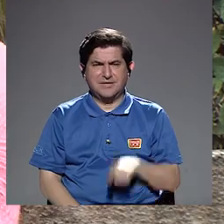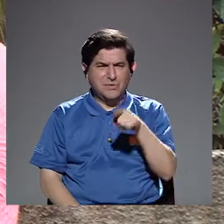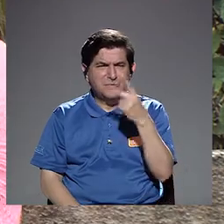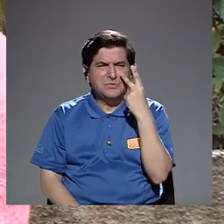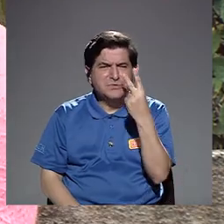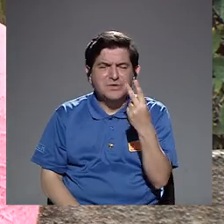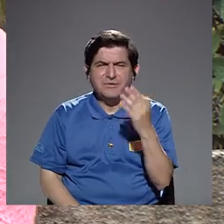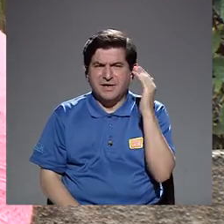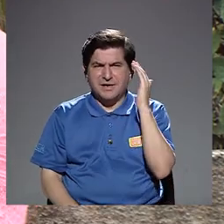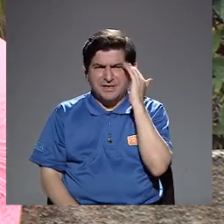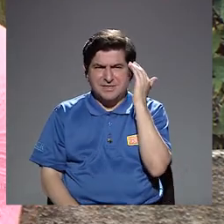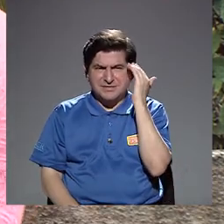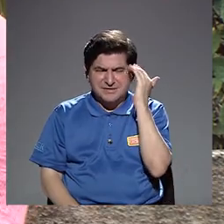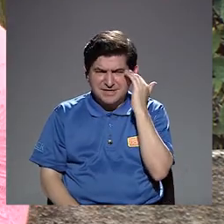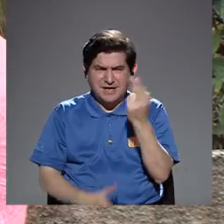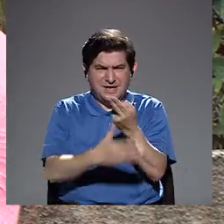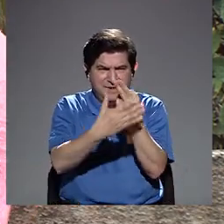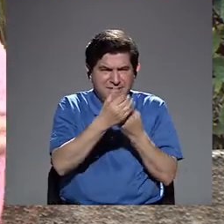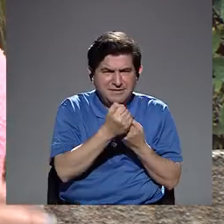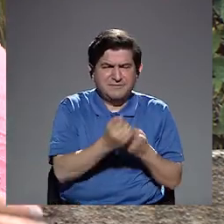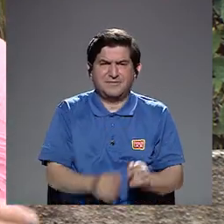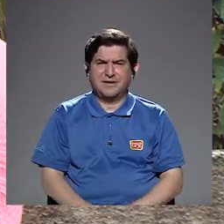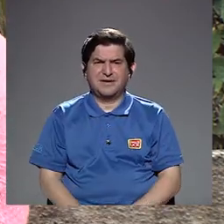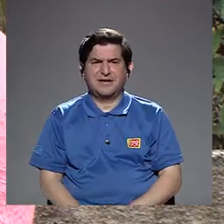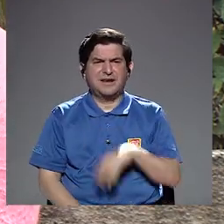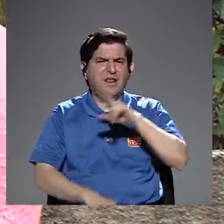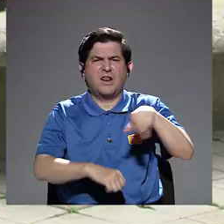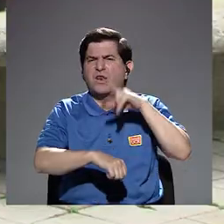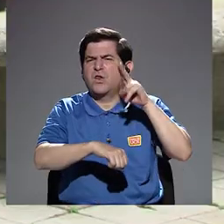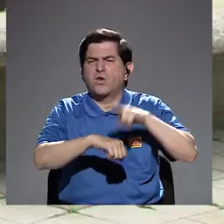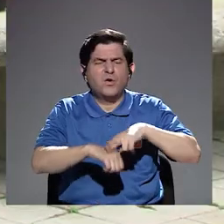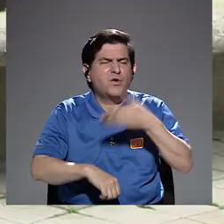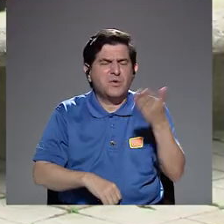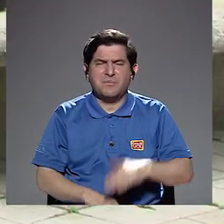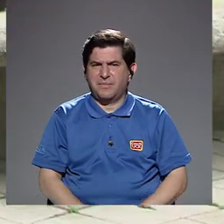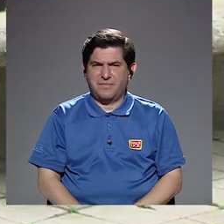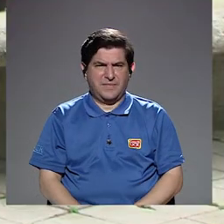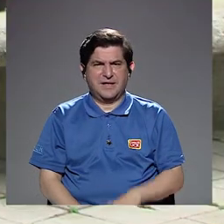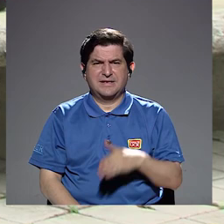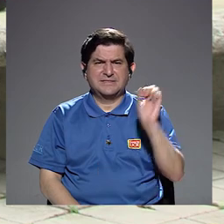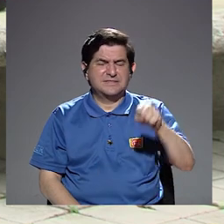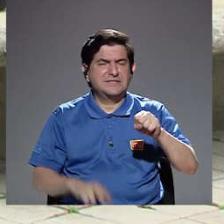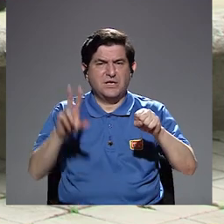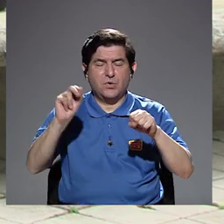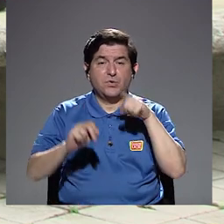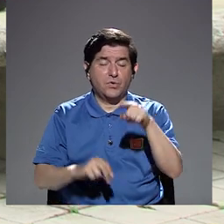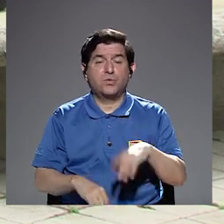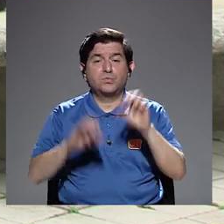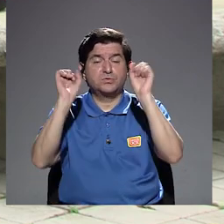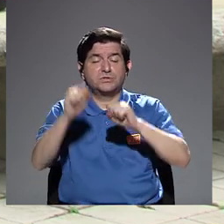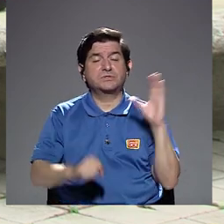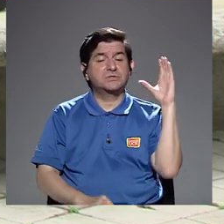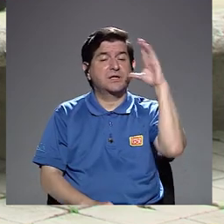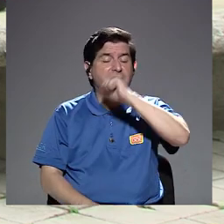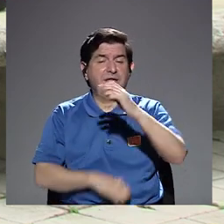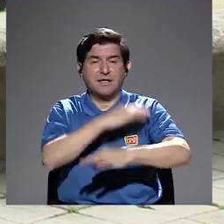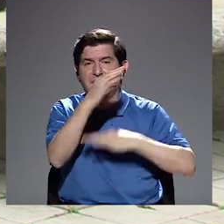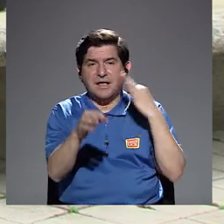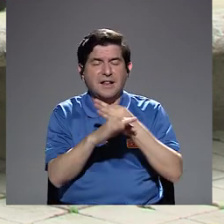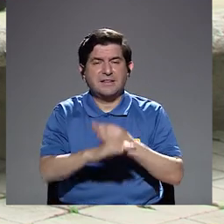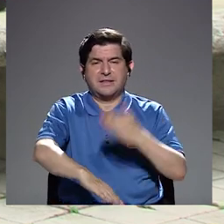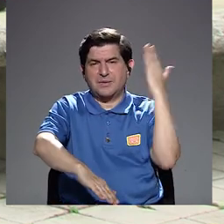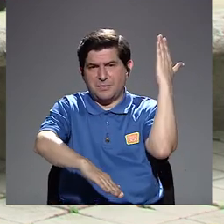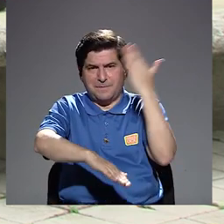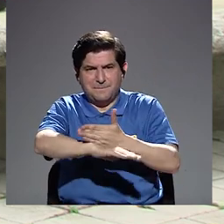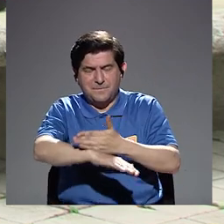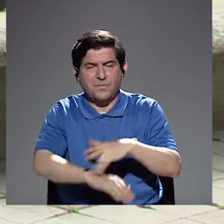usted conozca a su pareja, que usted sepa qué es normal, qué es inusual, para que usted pueda como detectar ese tipo de